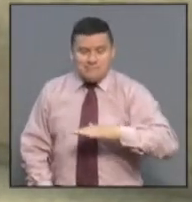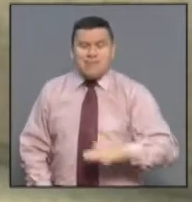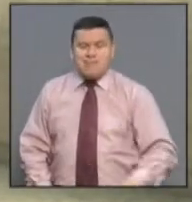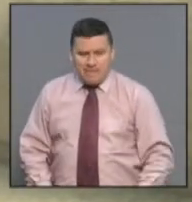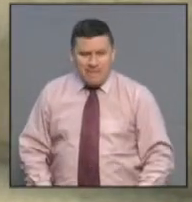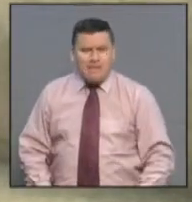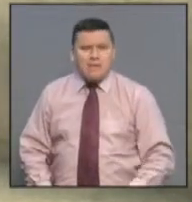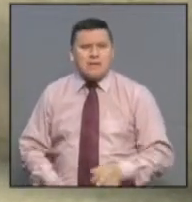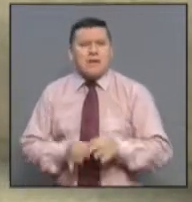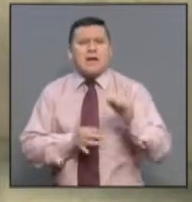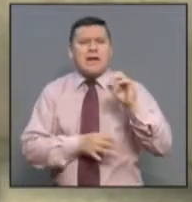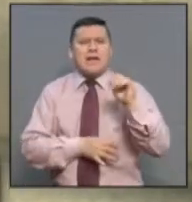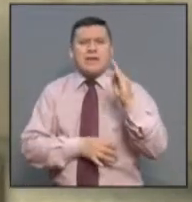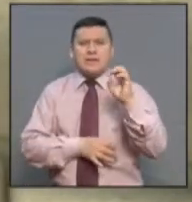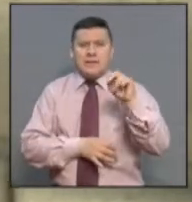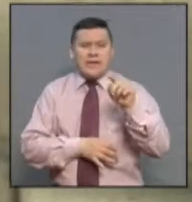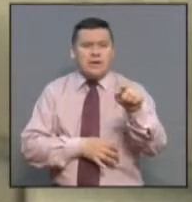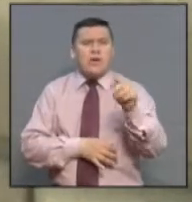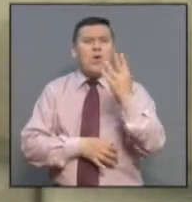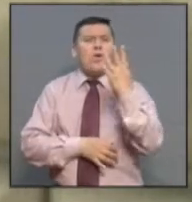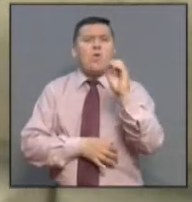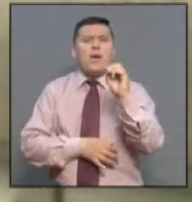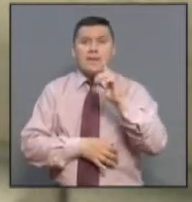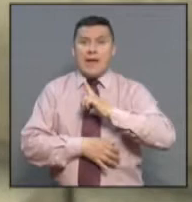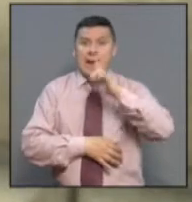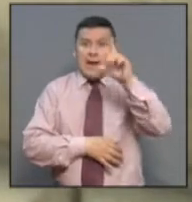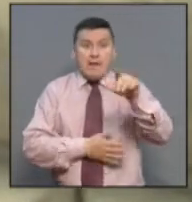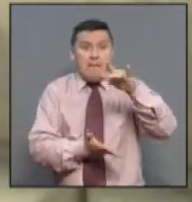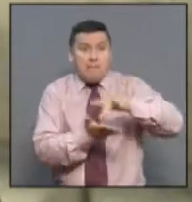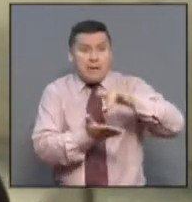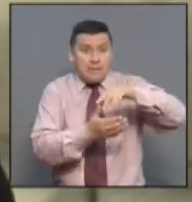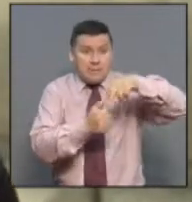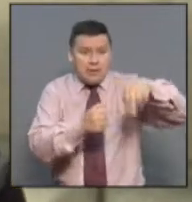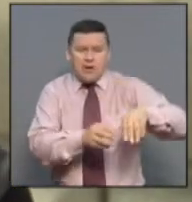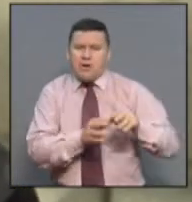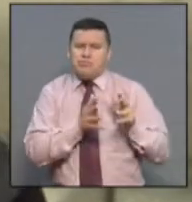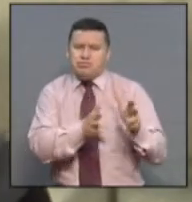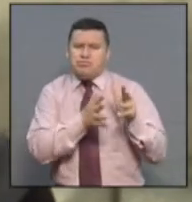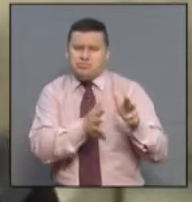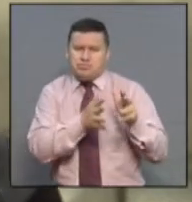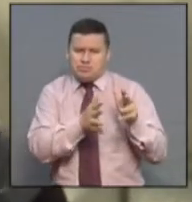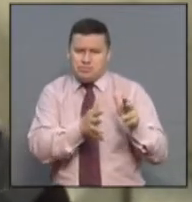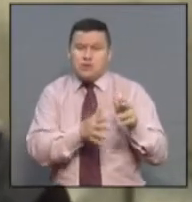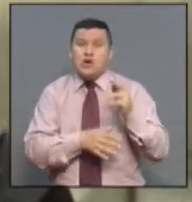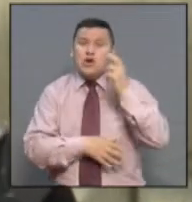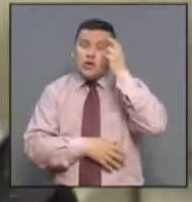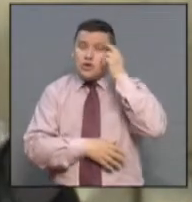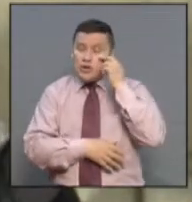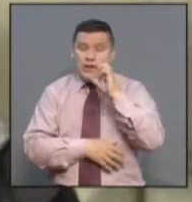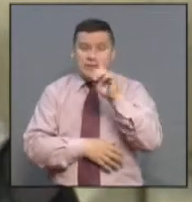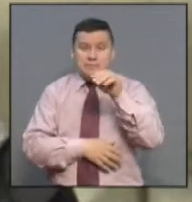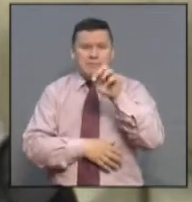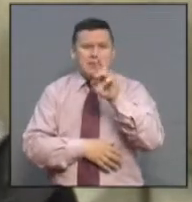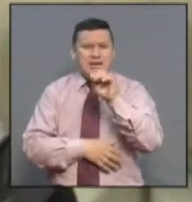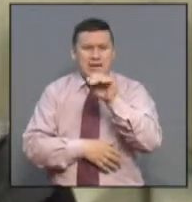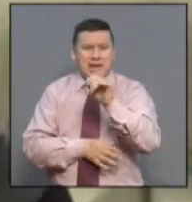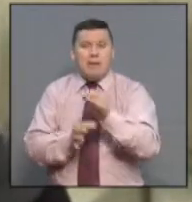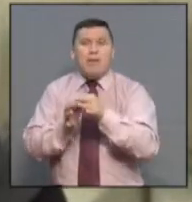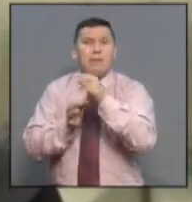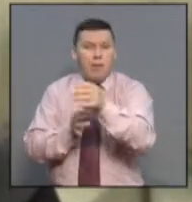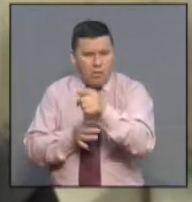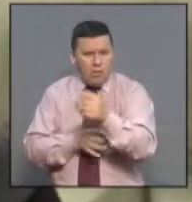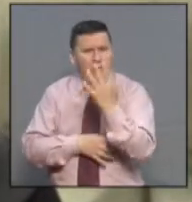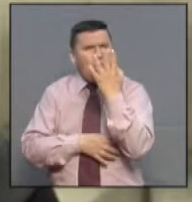fuimos hasta Candí, en donde formamos 40 líderes en participación ciudadana. En Ismina, Chocó también, vamos a formar